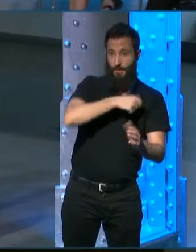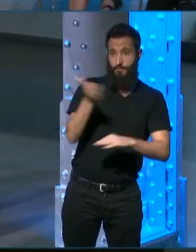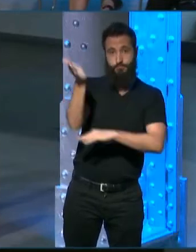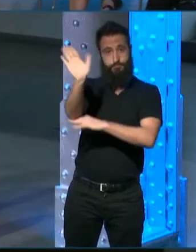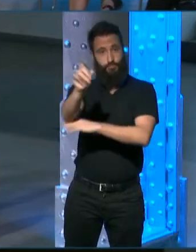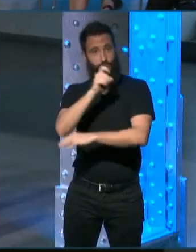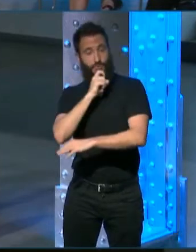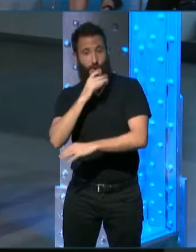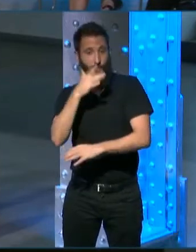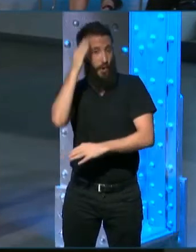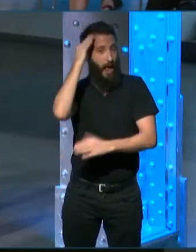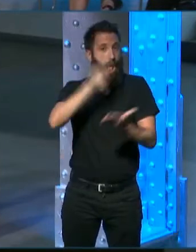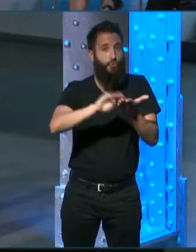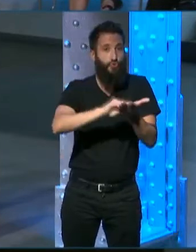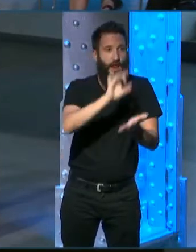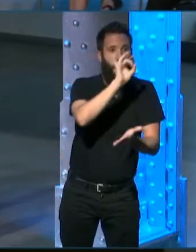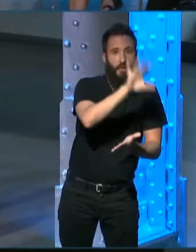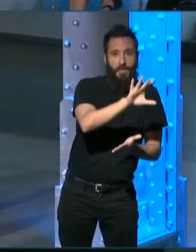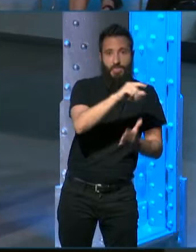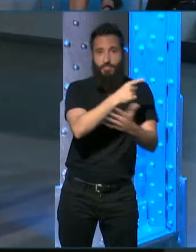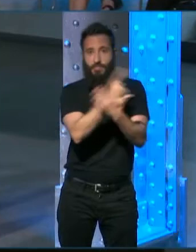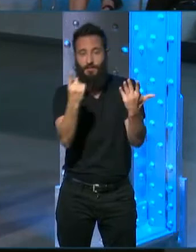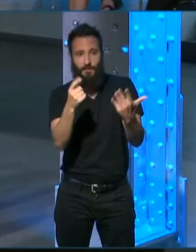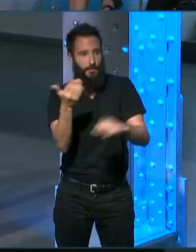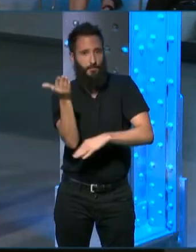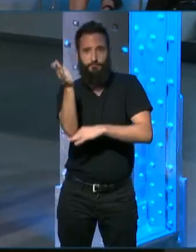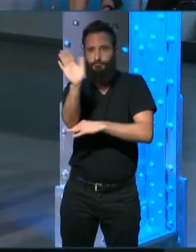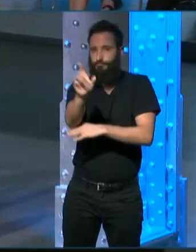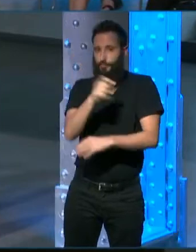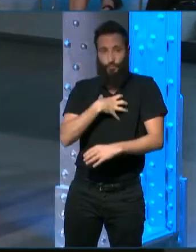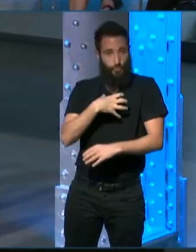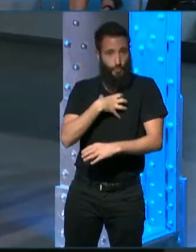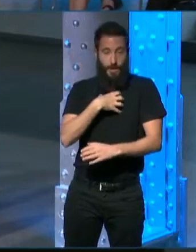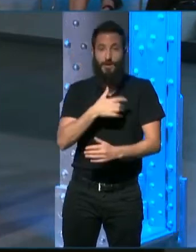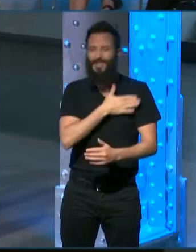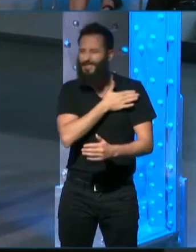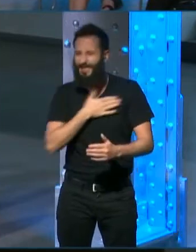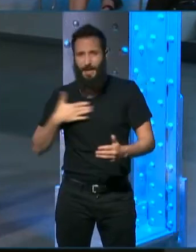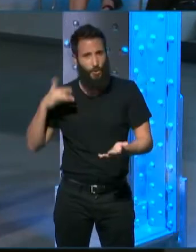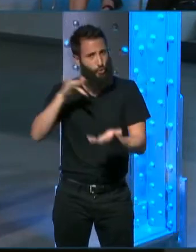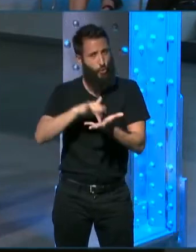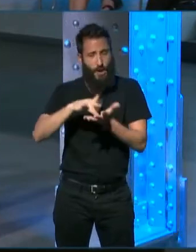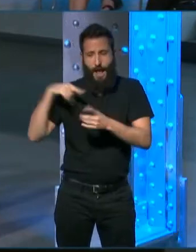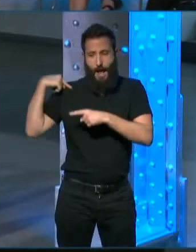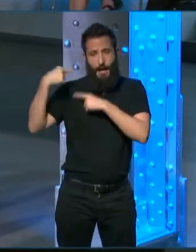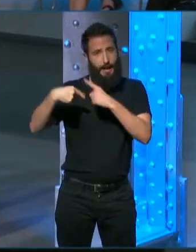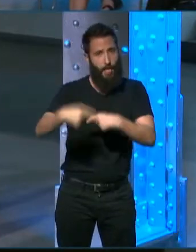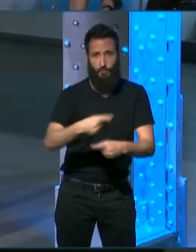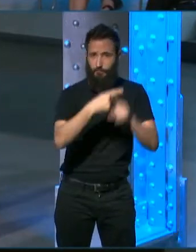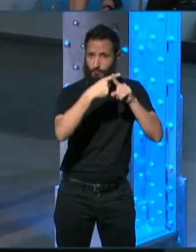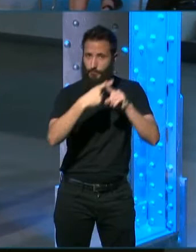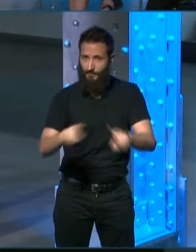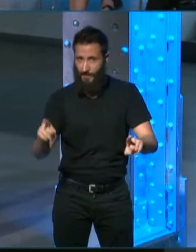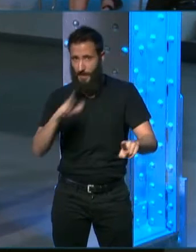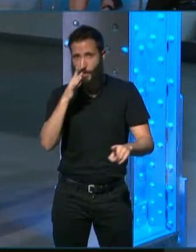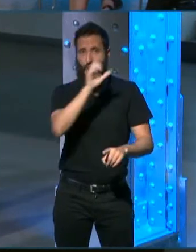puedes dar una panorámica de nada. Pero sí queríamos que hubiese autores de distintas generaciones, desde Aisa de la